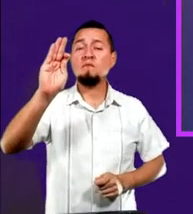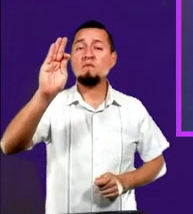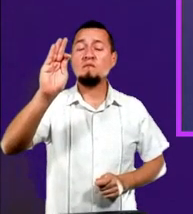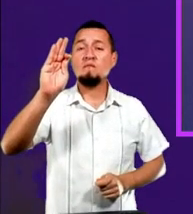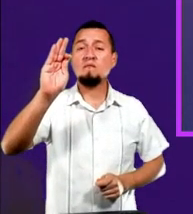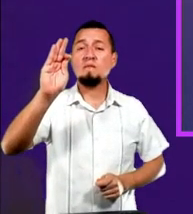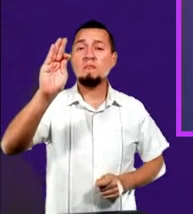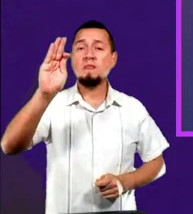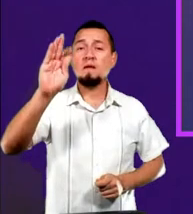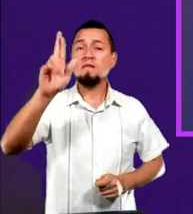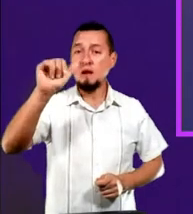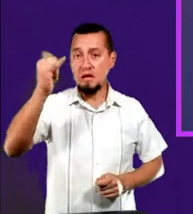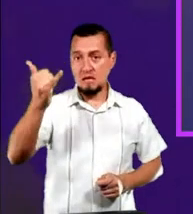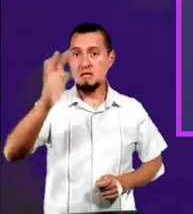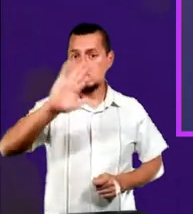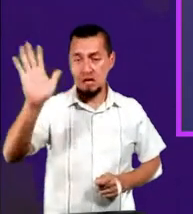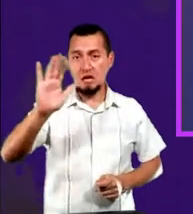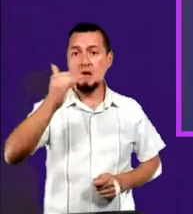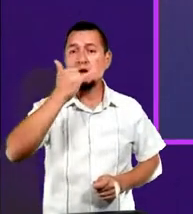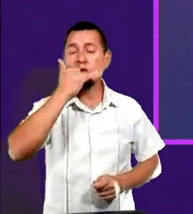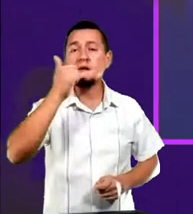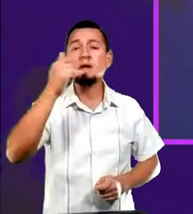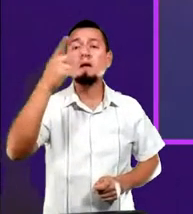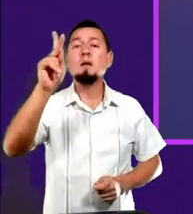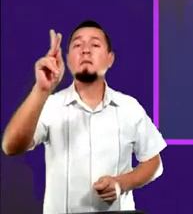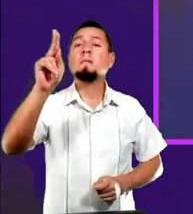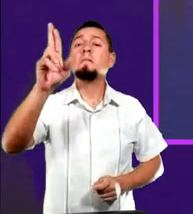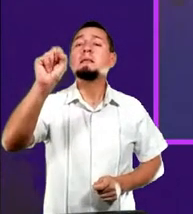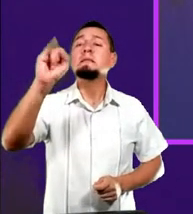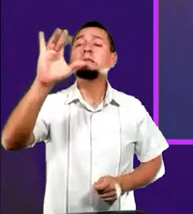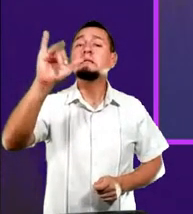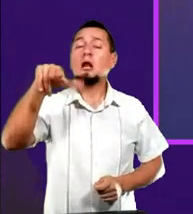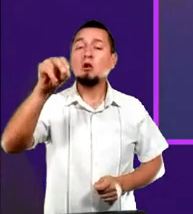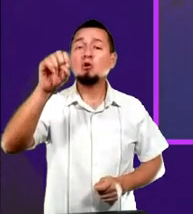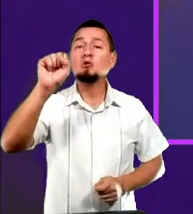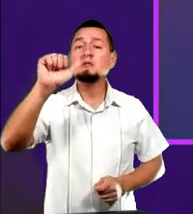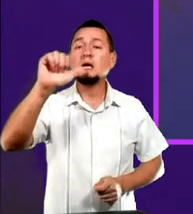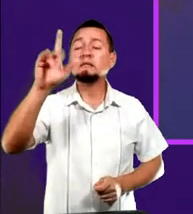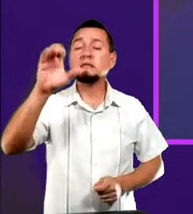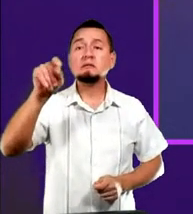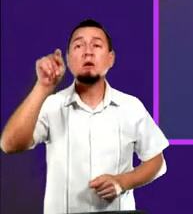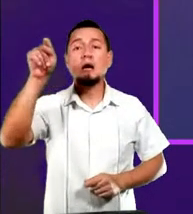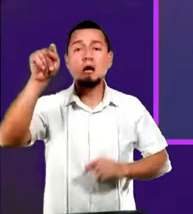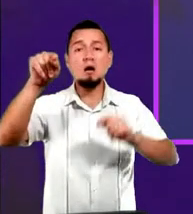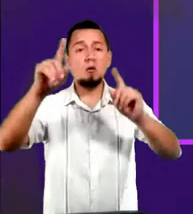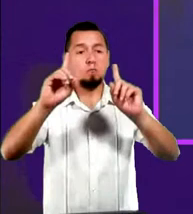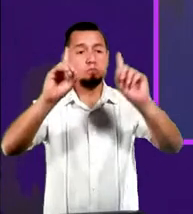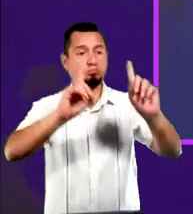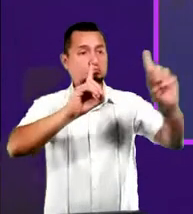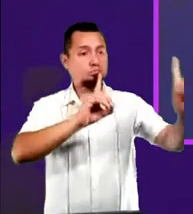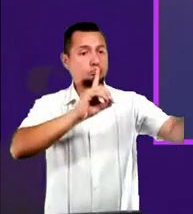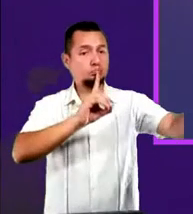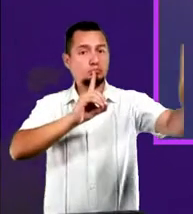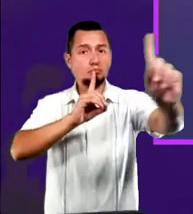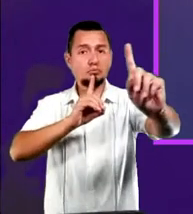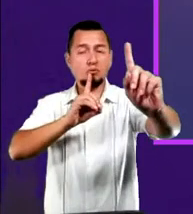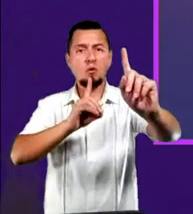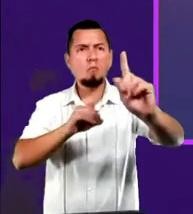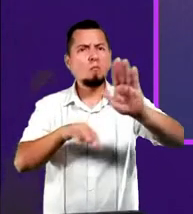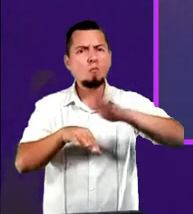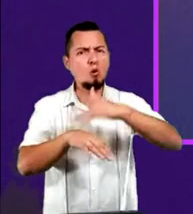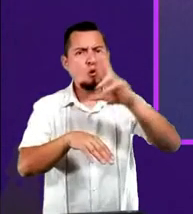Prisciliano Sánchez en la rotonda. Se van a preguntar por qué no está, si es el padre fundador. Por una